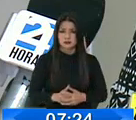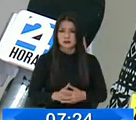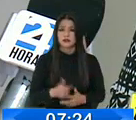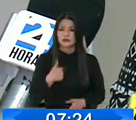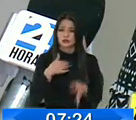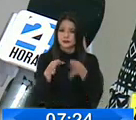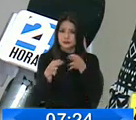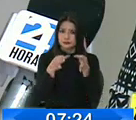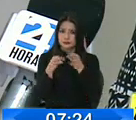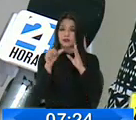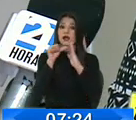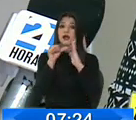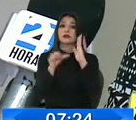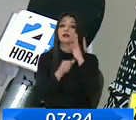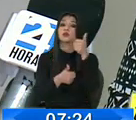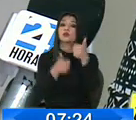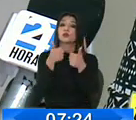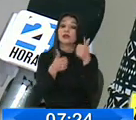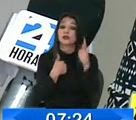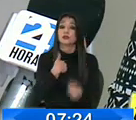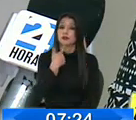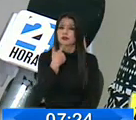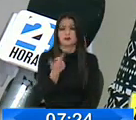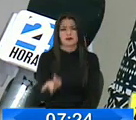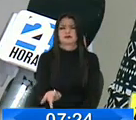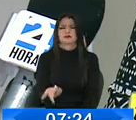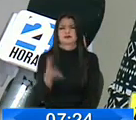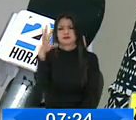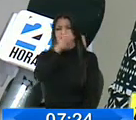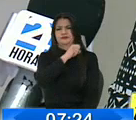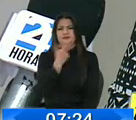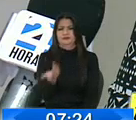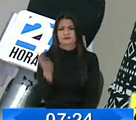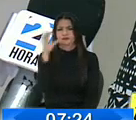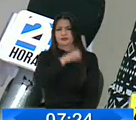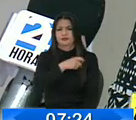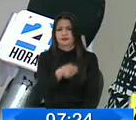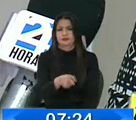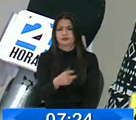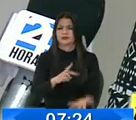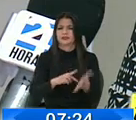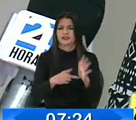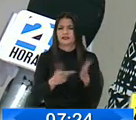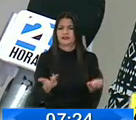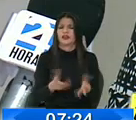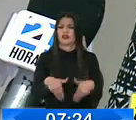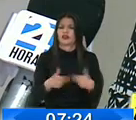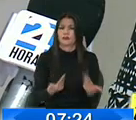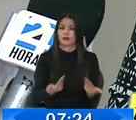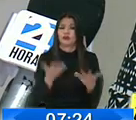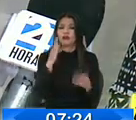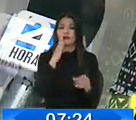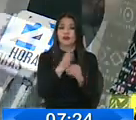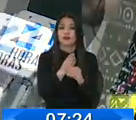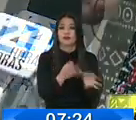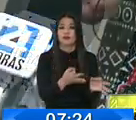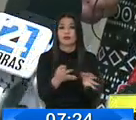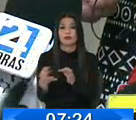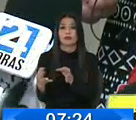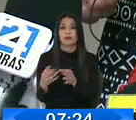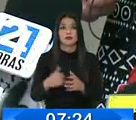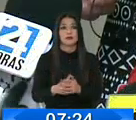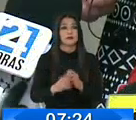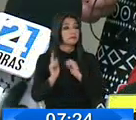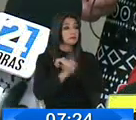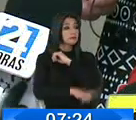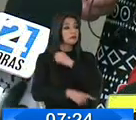cuál era el artículo. Es notorio que se está manejando esto con el único fin de dilatar. ¿Qué tipo de